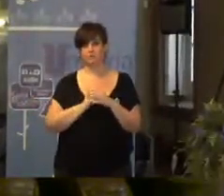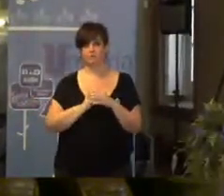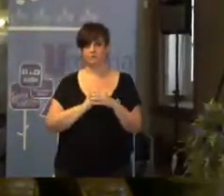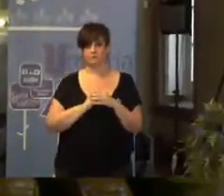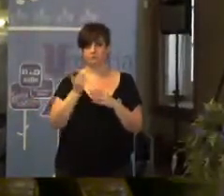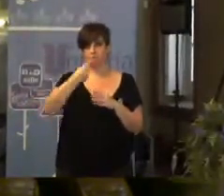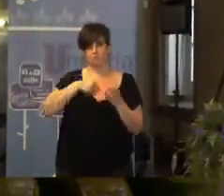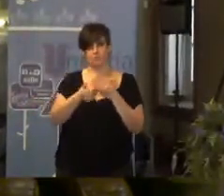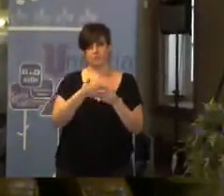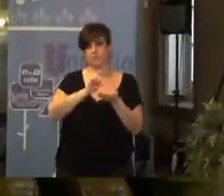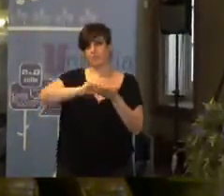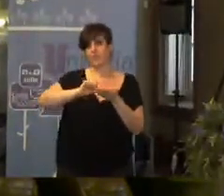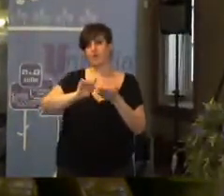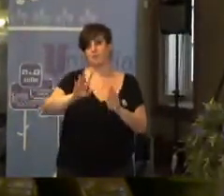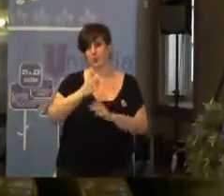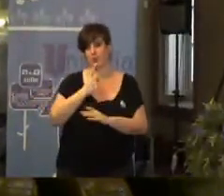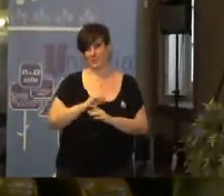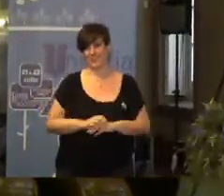escribilo nós, o que pasa é que leva traballo.